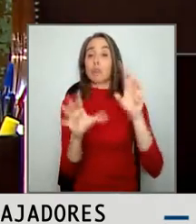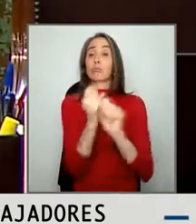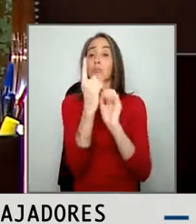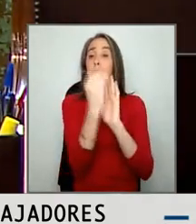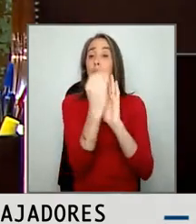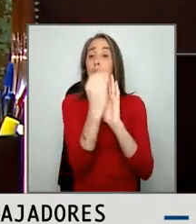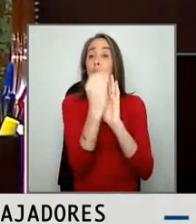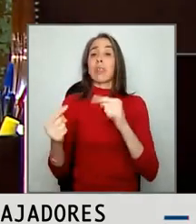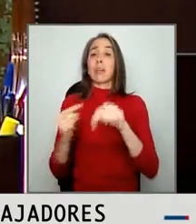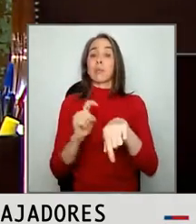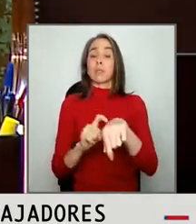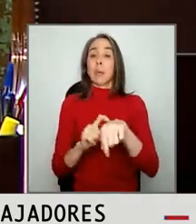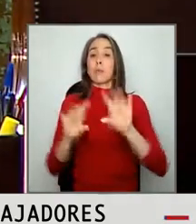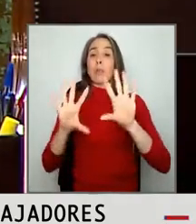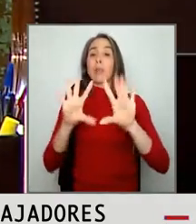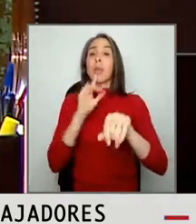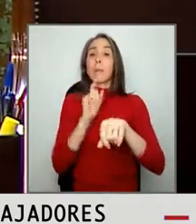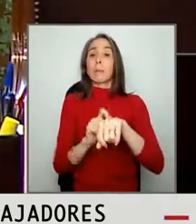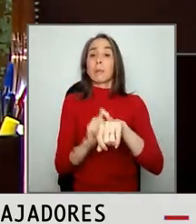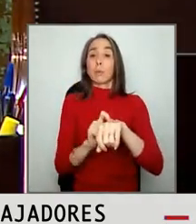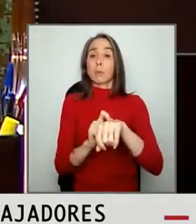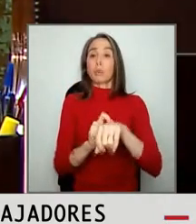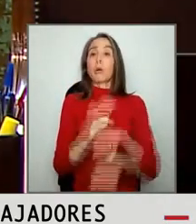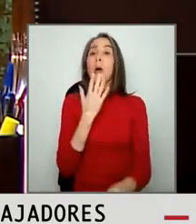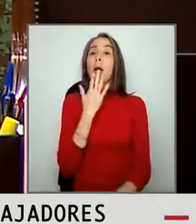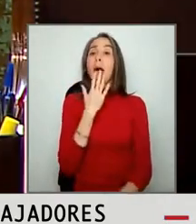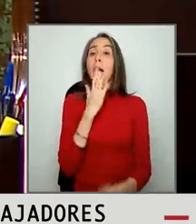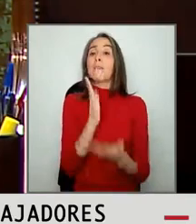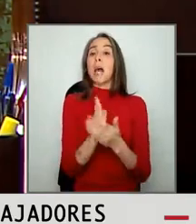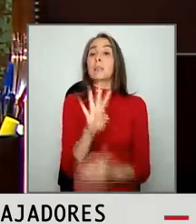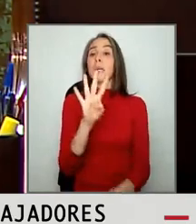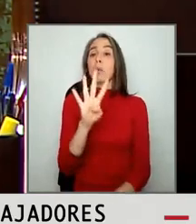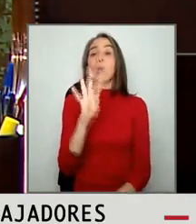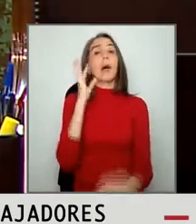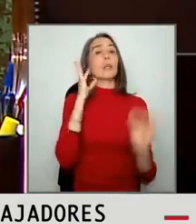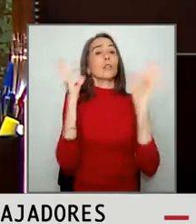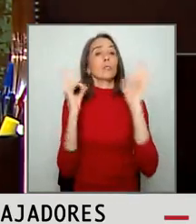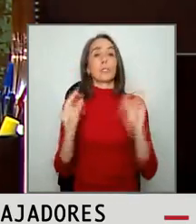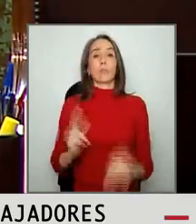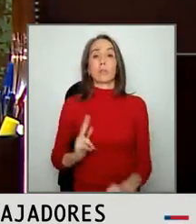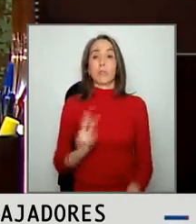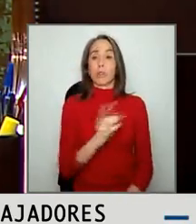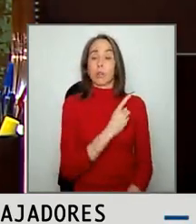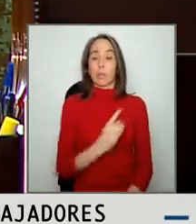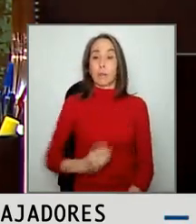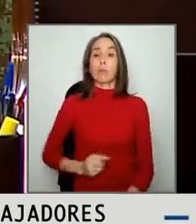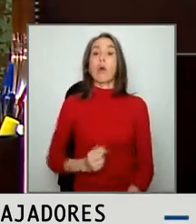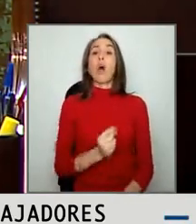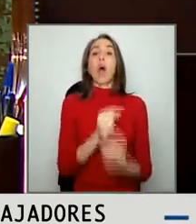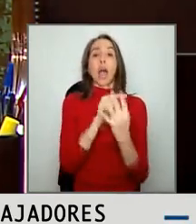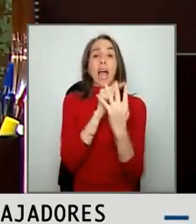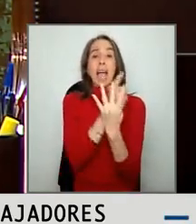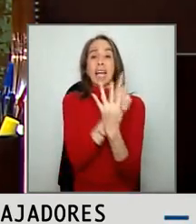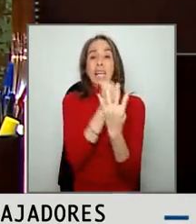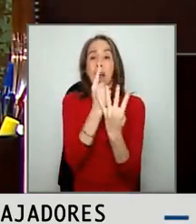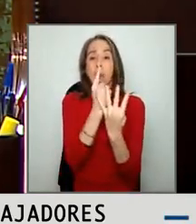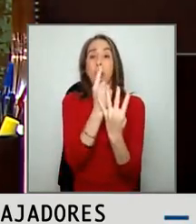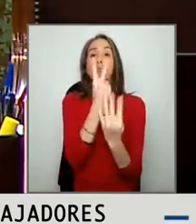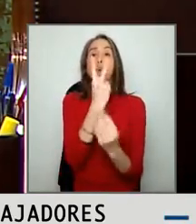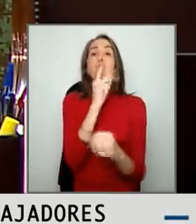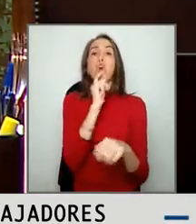destinarán diez minutos pudiendo hacer uso de la palabra hasta cuatro señoras y señores diputados hasta por dos minutos y 30 segundos cada uno